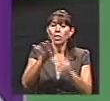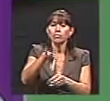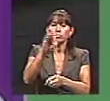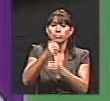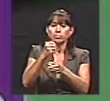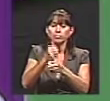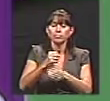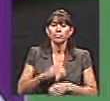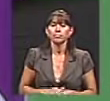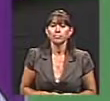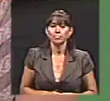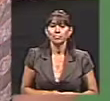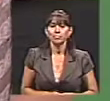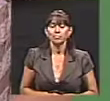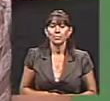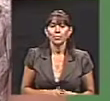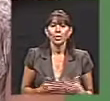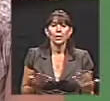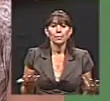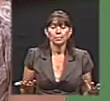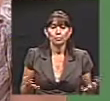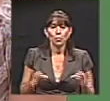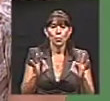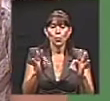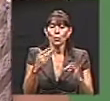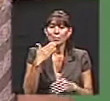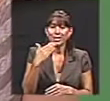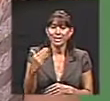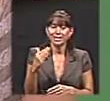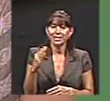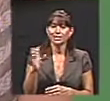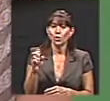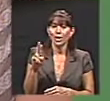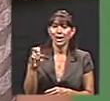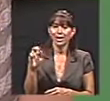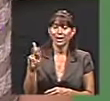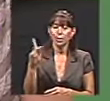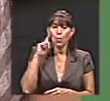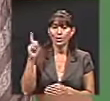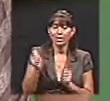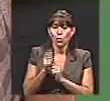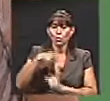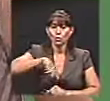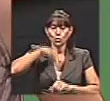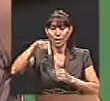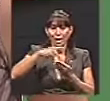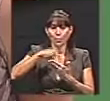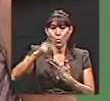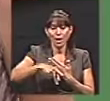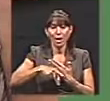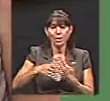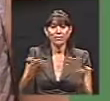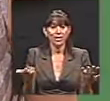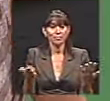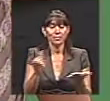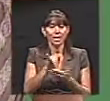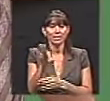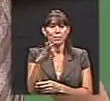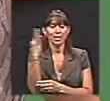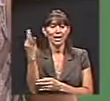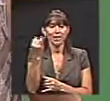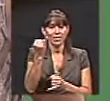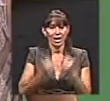laboral. Muy bien. Bueno, muchísimas gracias, don Eric, por haber estado con nosotros acá en el programa. Y bien, de esta